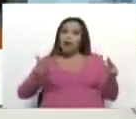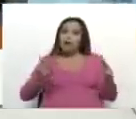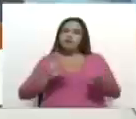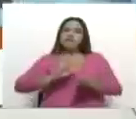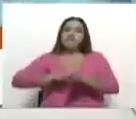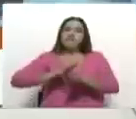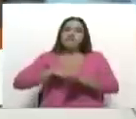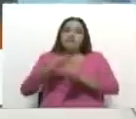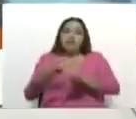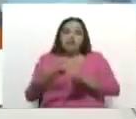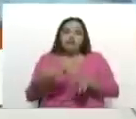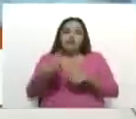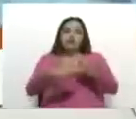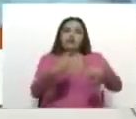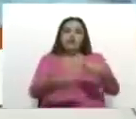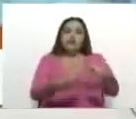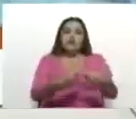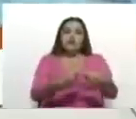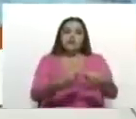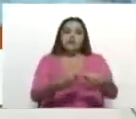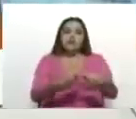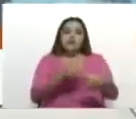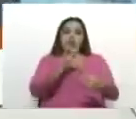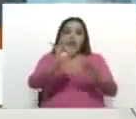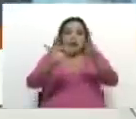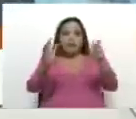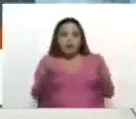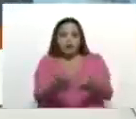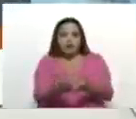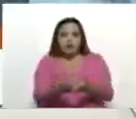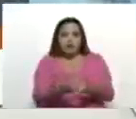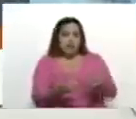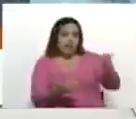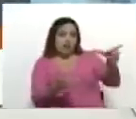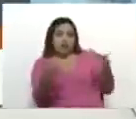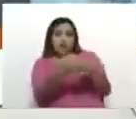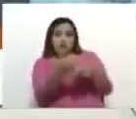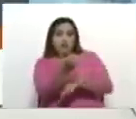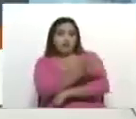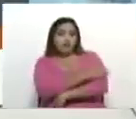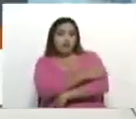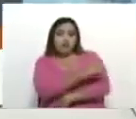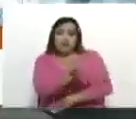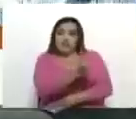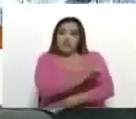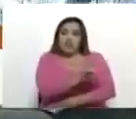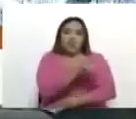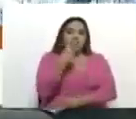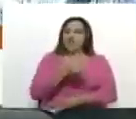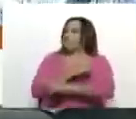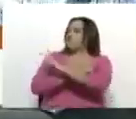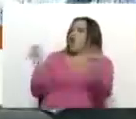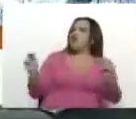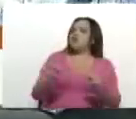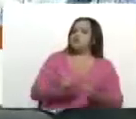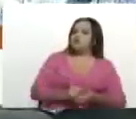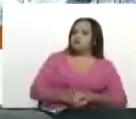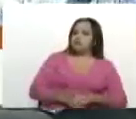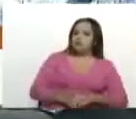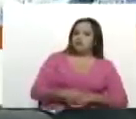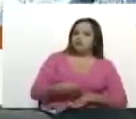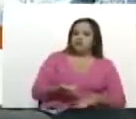de las consecuencias de la pandemia estos sectores de la oposición venezolana dijeron que no